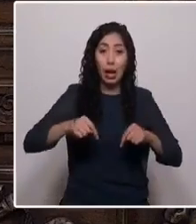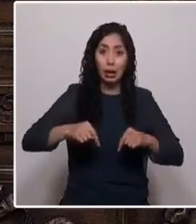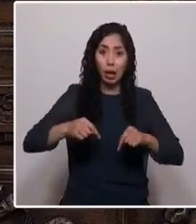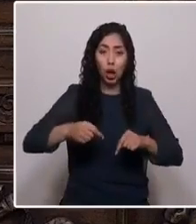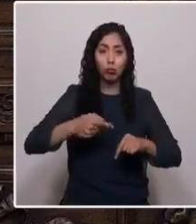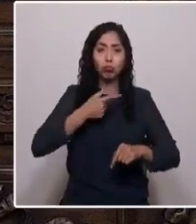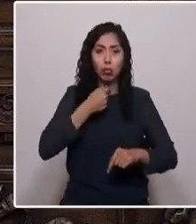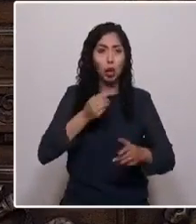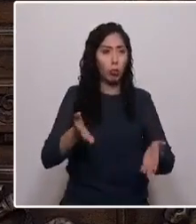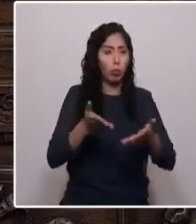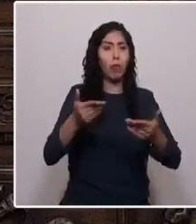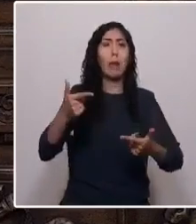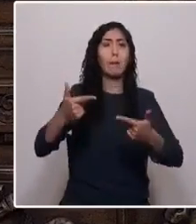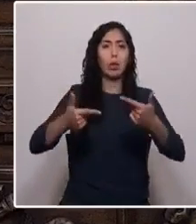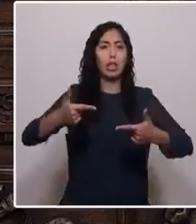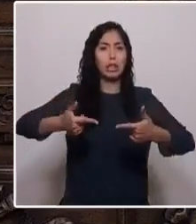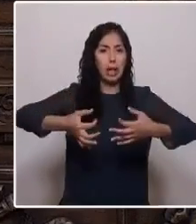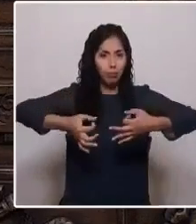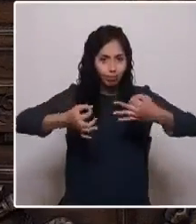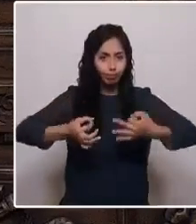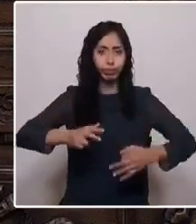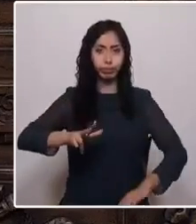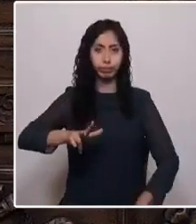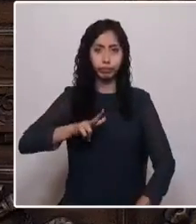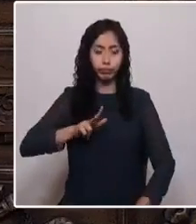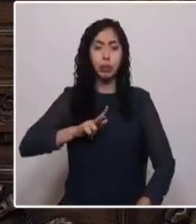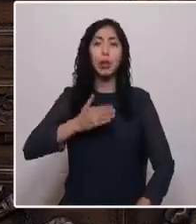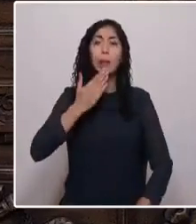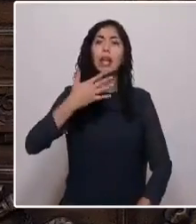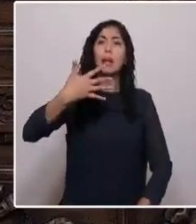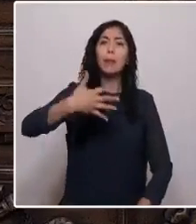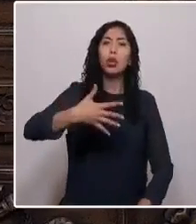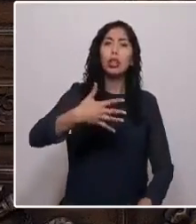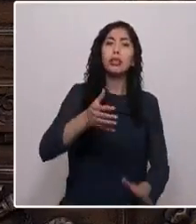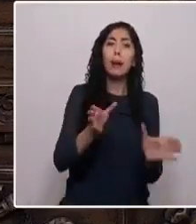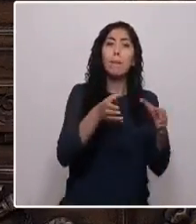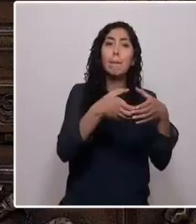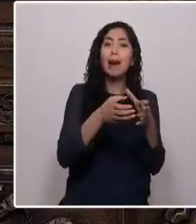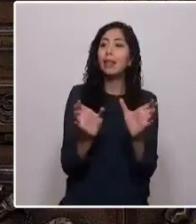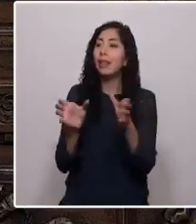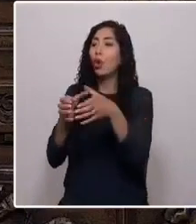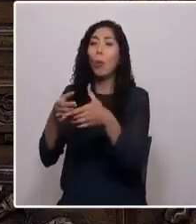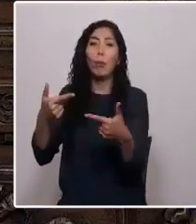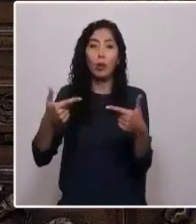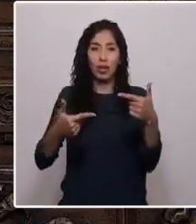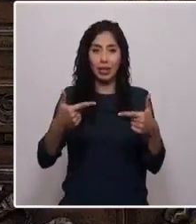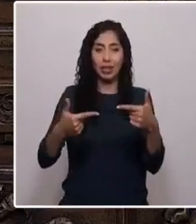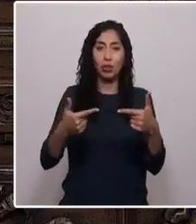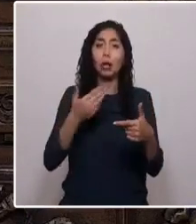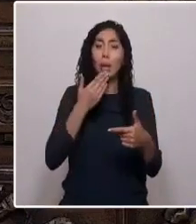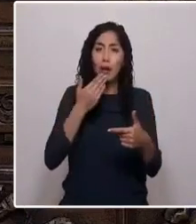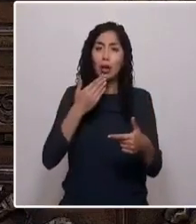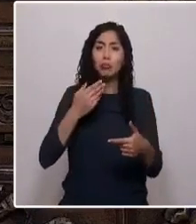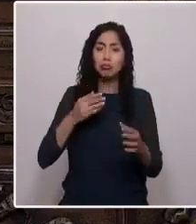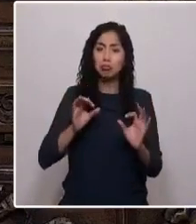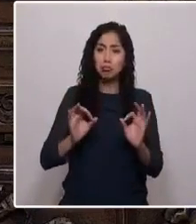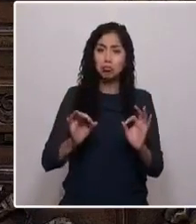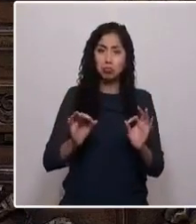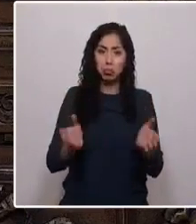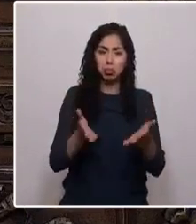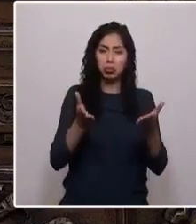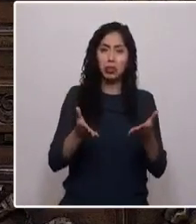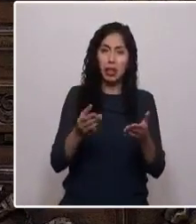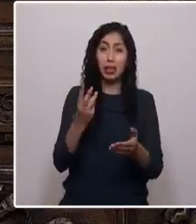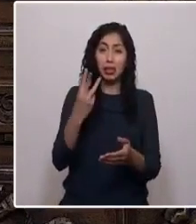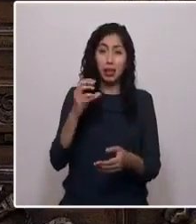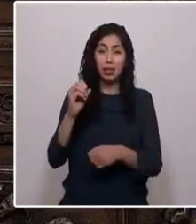sensata, para validar la importancia de los partidos políticos, para validar lo avanzado en estos 30 años que muchos esconden